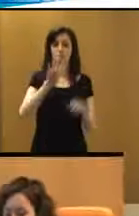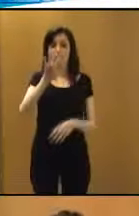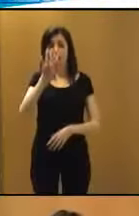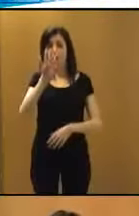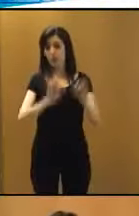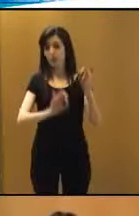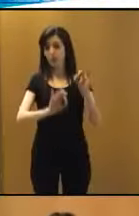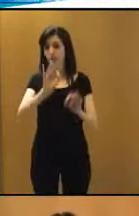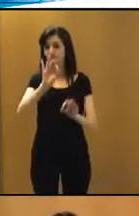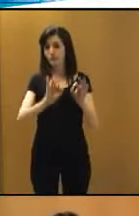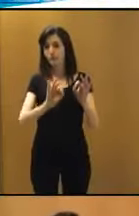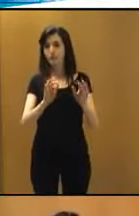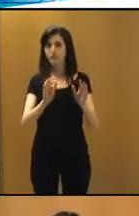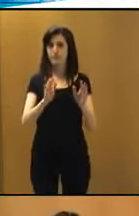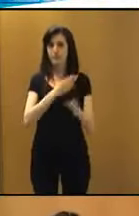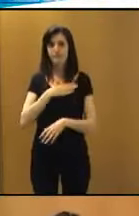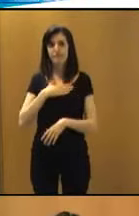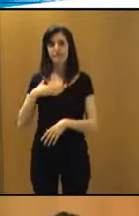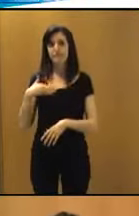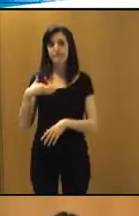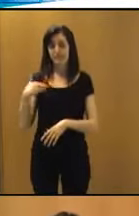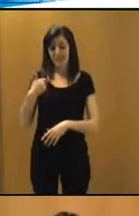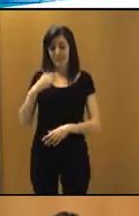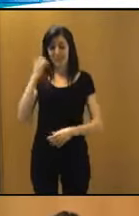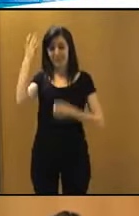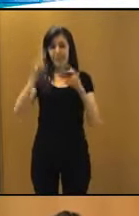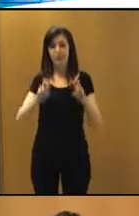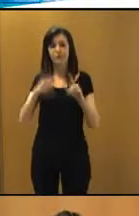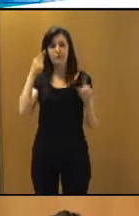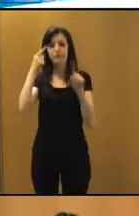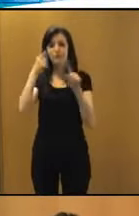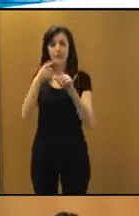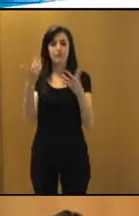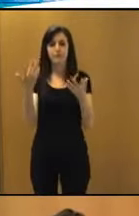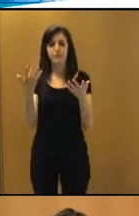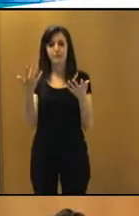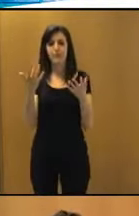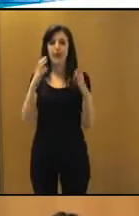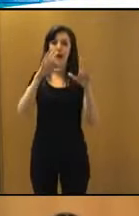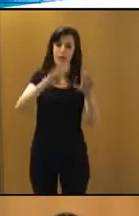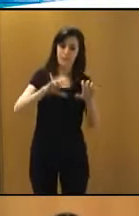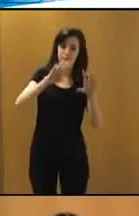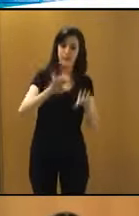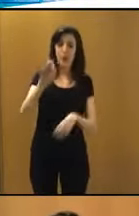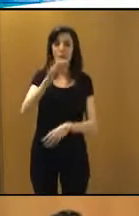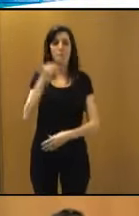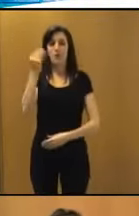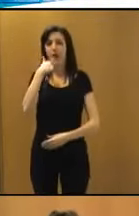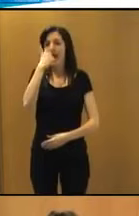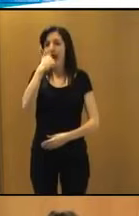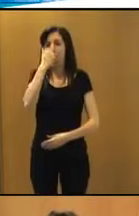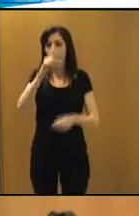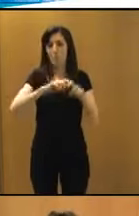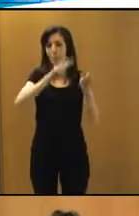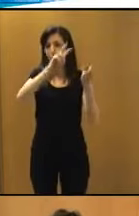que un 94% lo que persiguen con sus nuevas actividades va a ser aprender o mejorar en